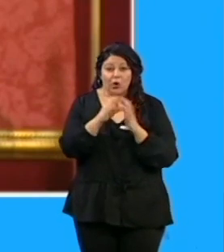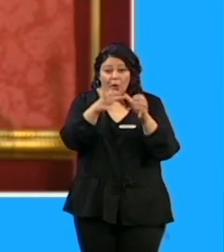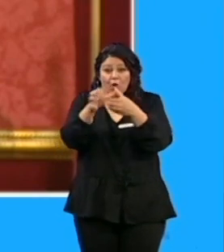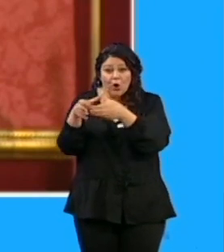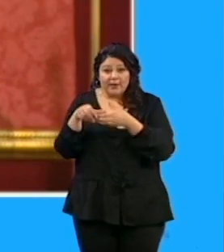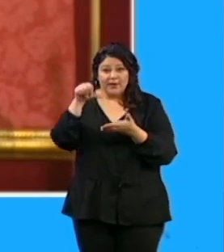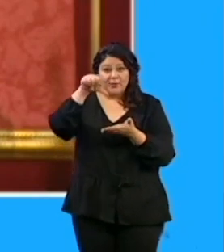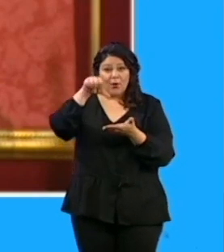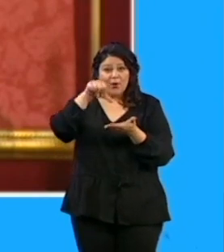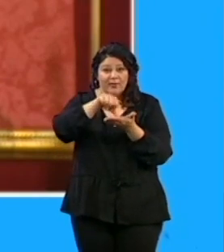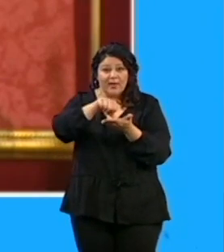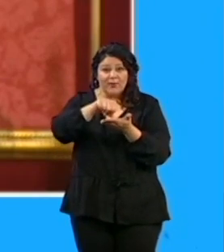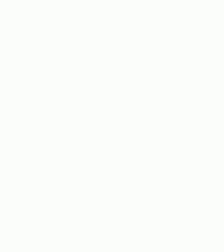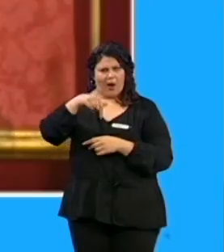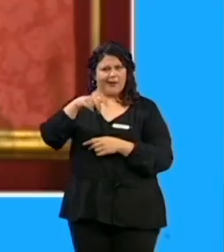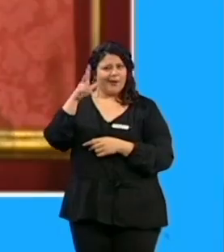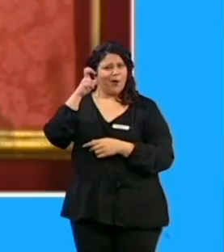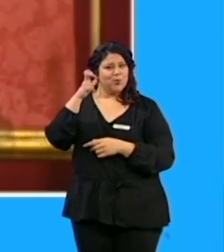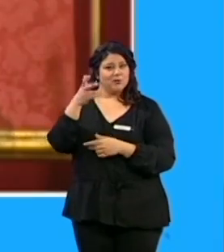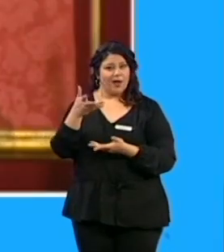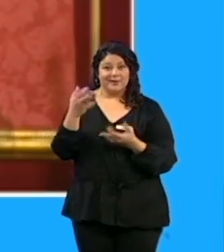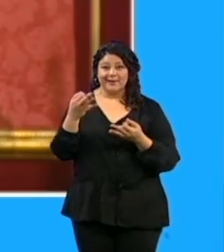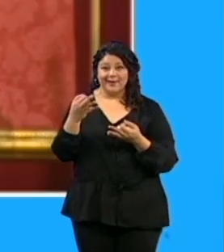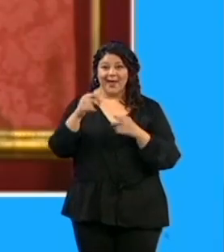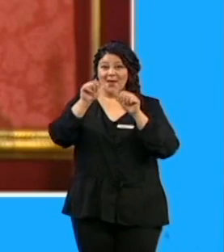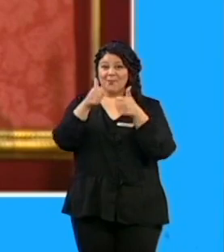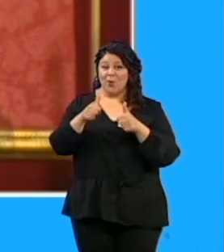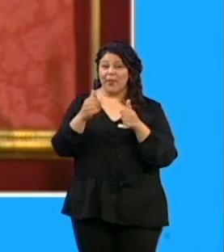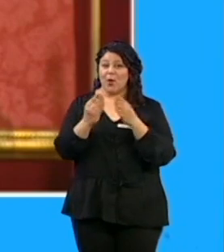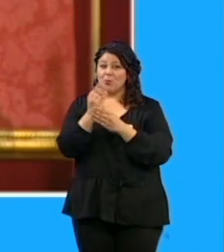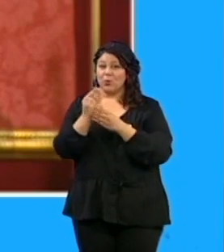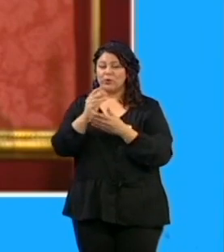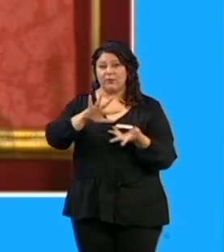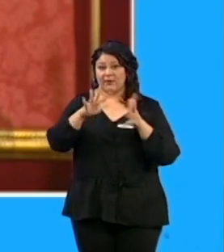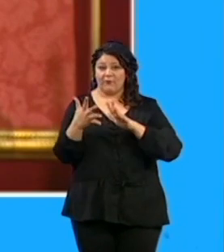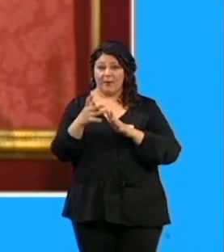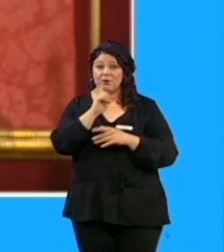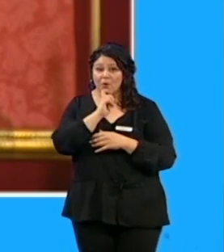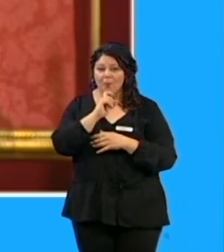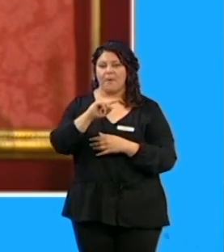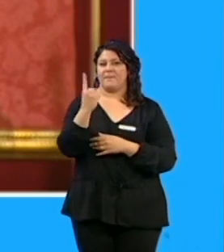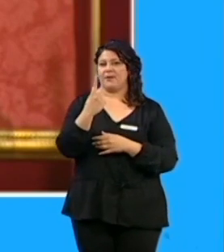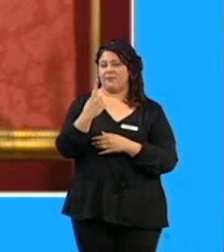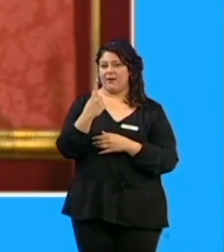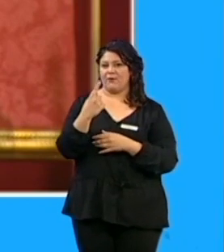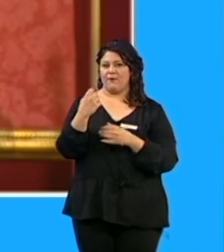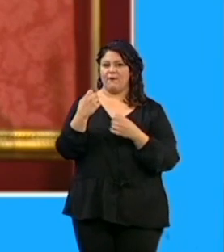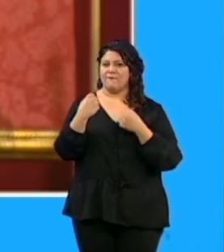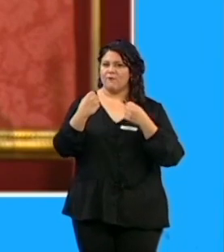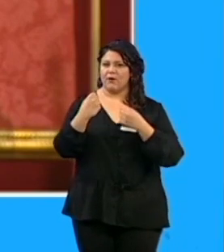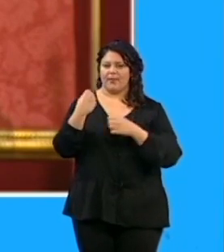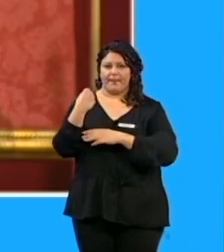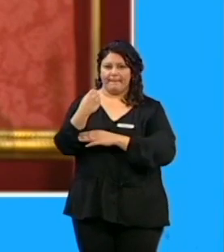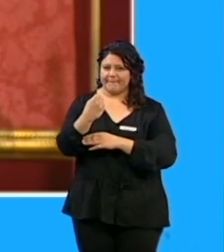programa abierto, permanente y vivo. Transformar el modelo productivo, primero, dándole fortaleza, respaldo,